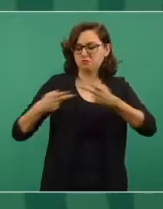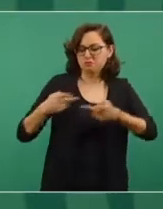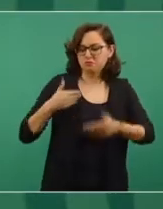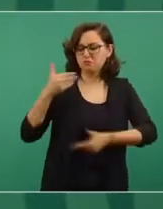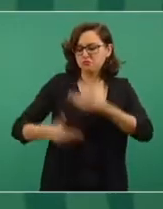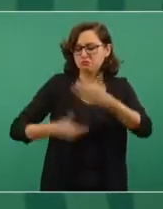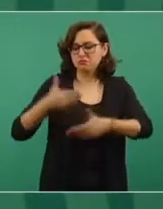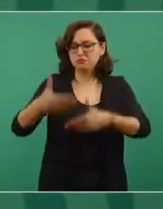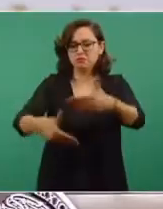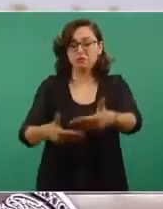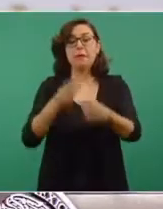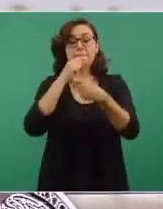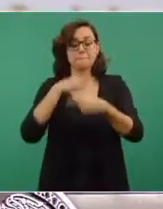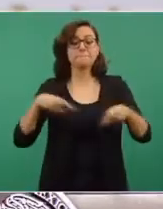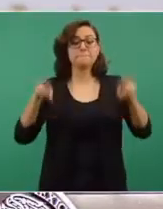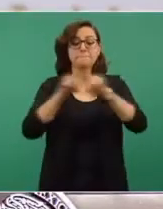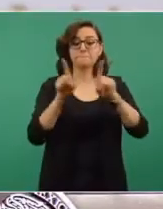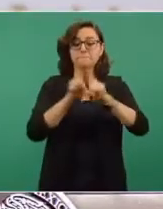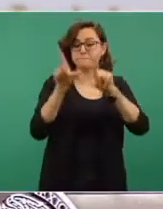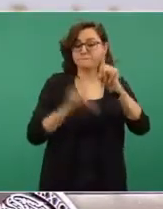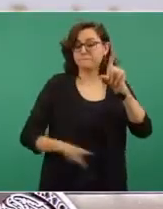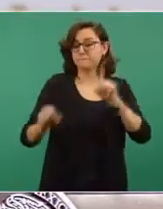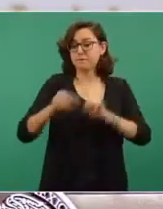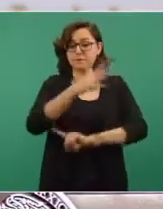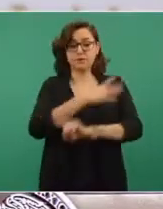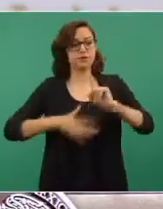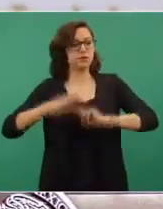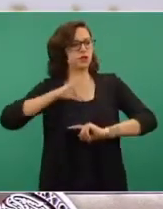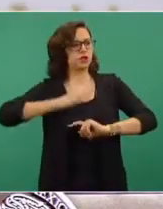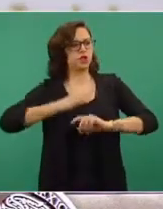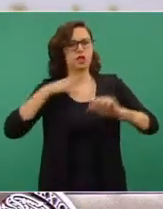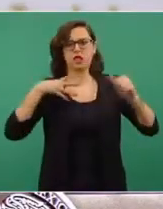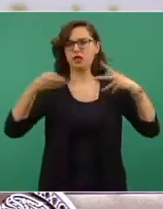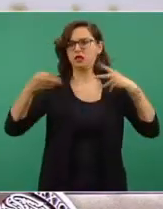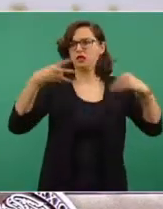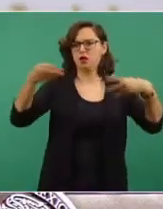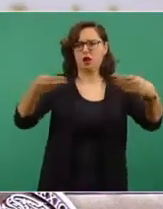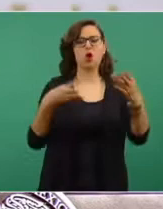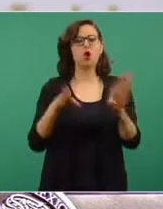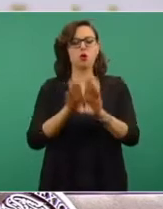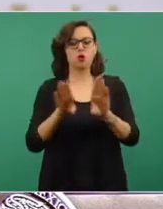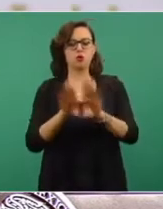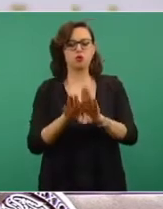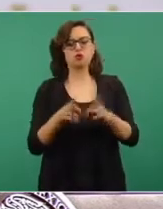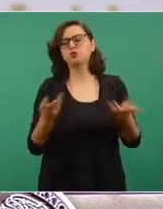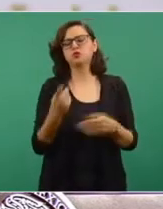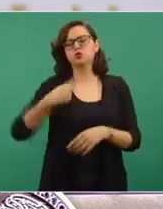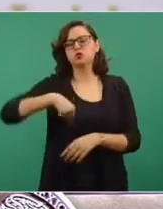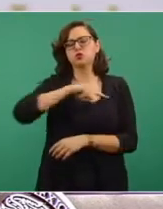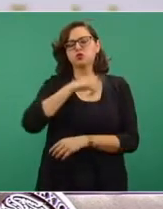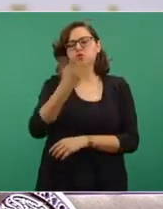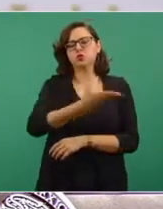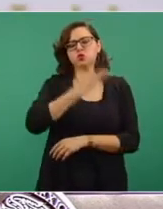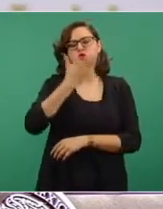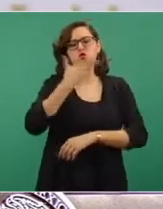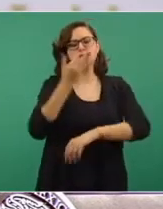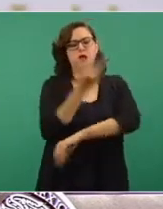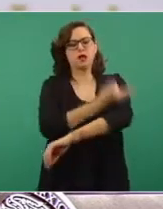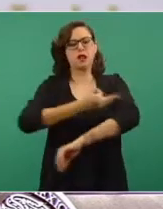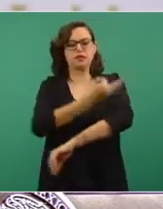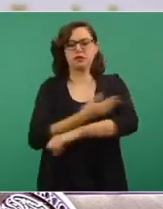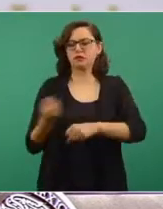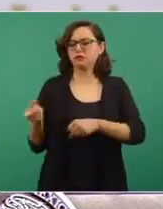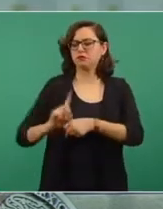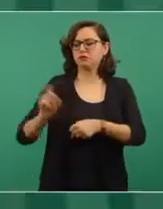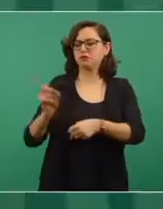guarda la epidemia en México. Vamos a utilizar el informe técnico que presentamos por las tardes en la conferencia de prensa